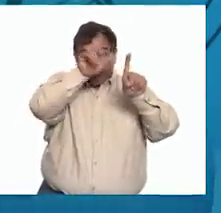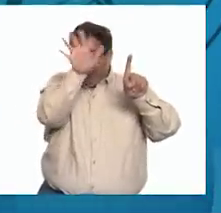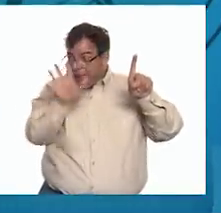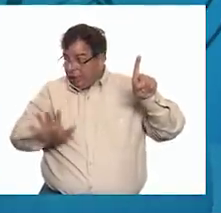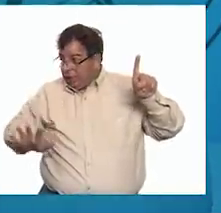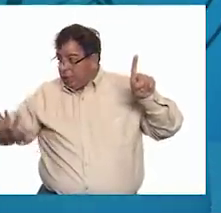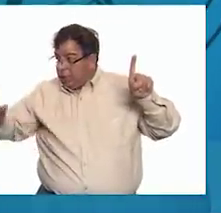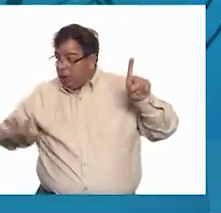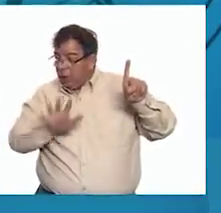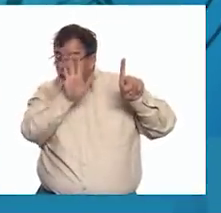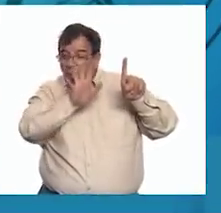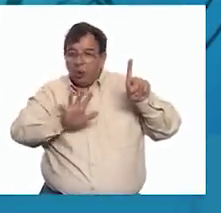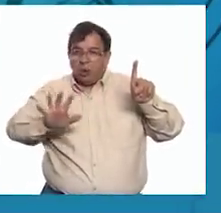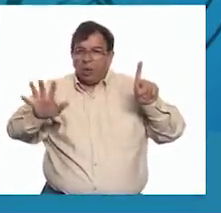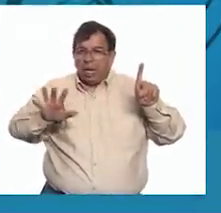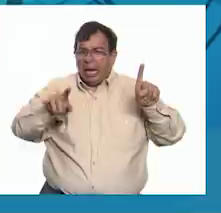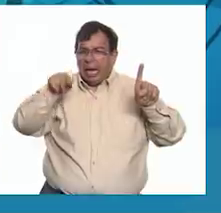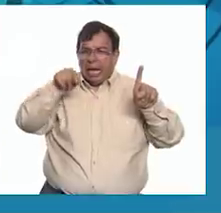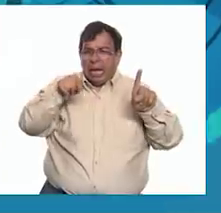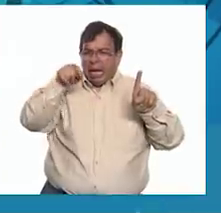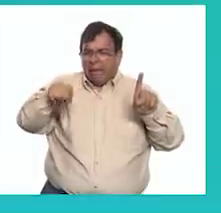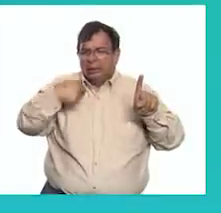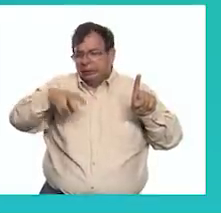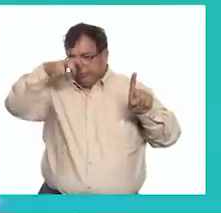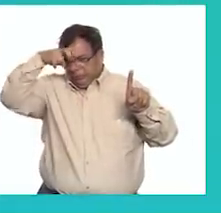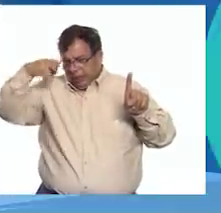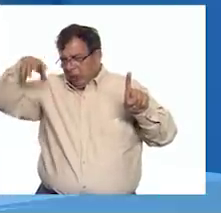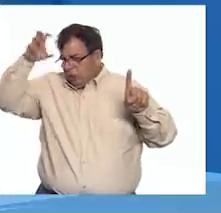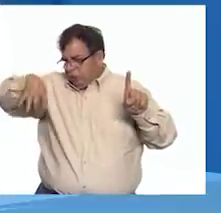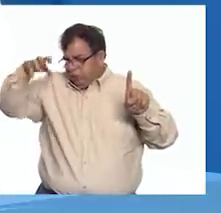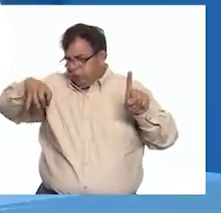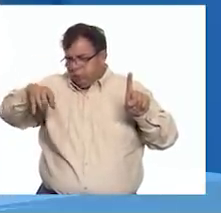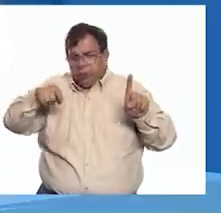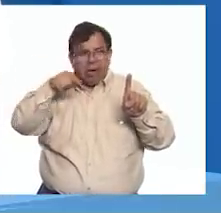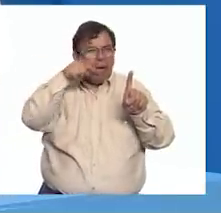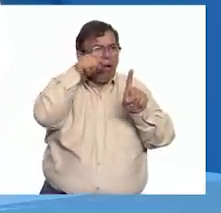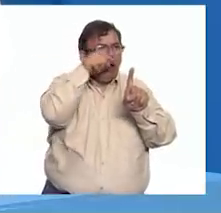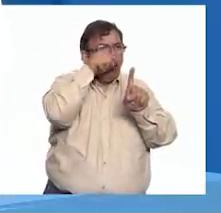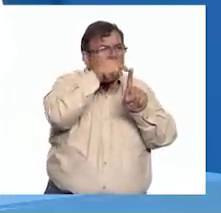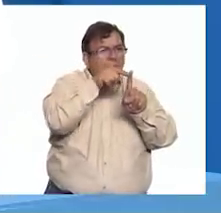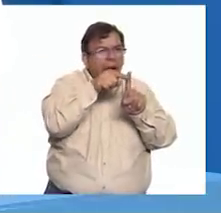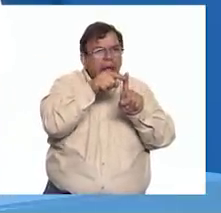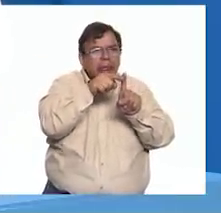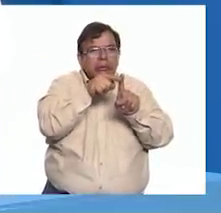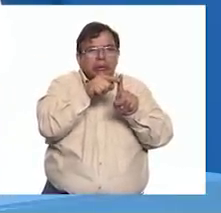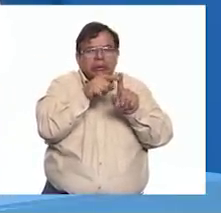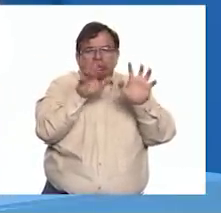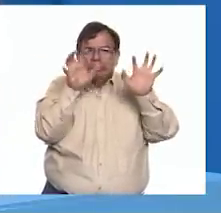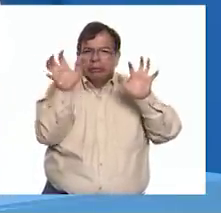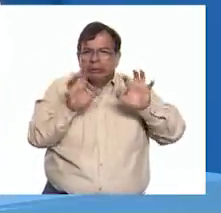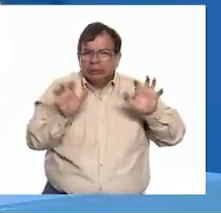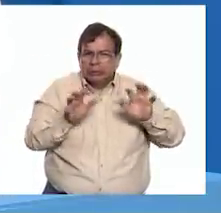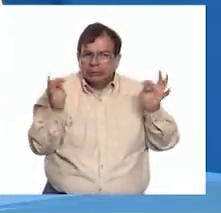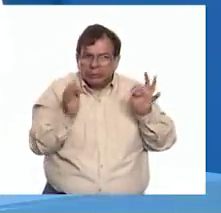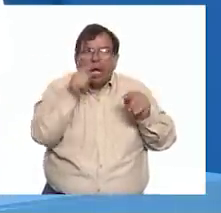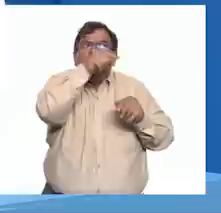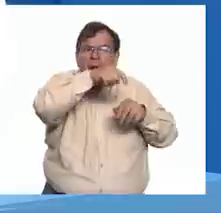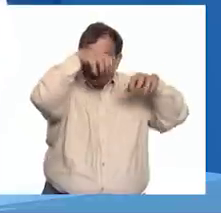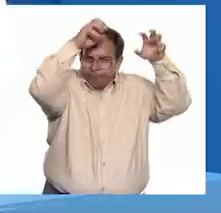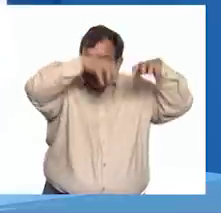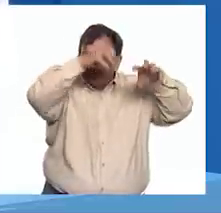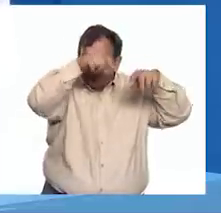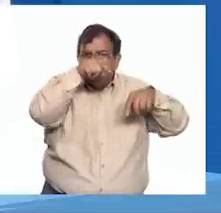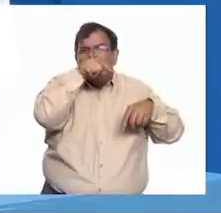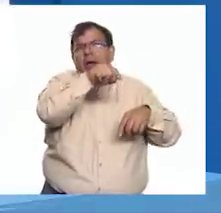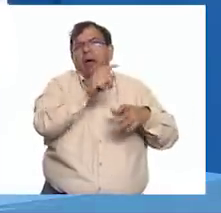la época de mayor precipitación es en verano, ahí llueve en invierno, lo que le da condiciones